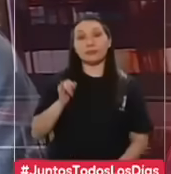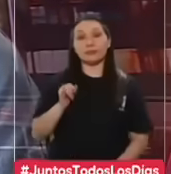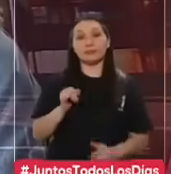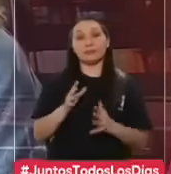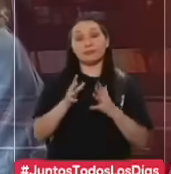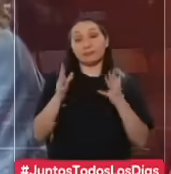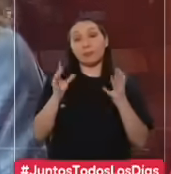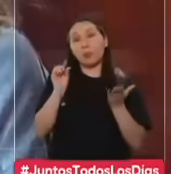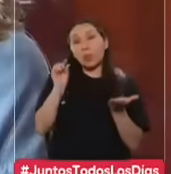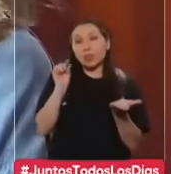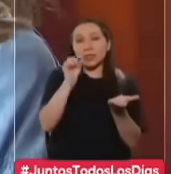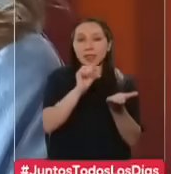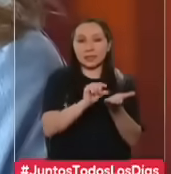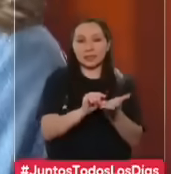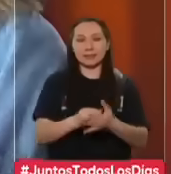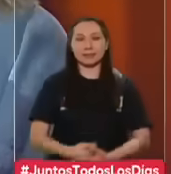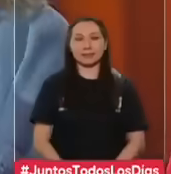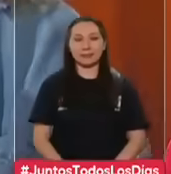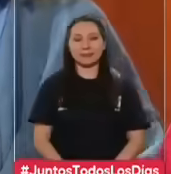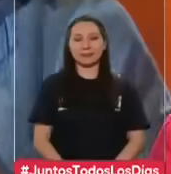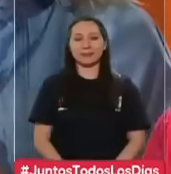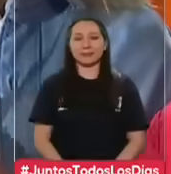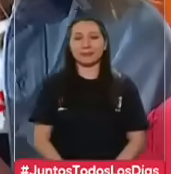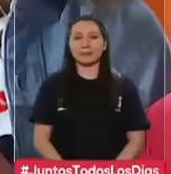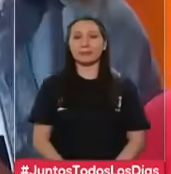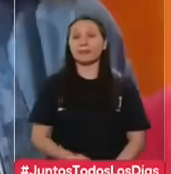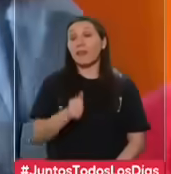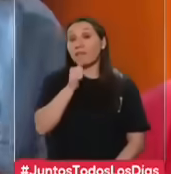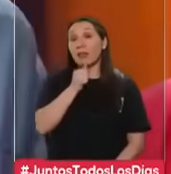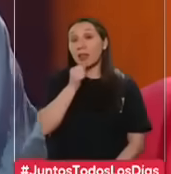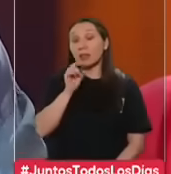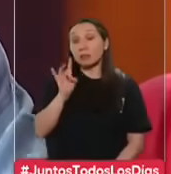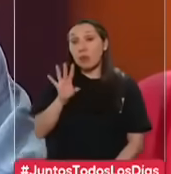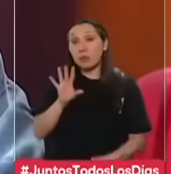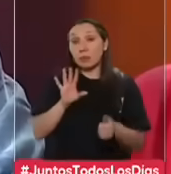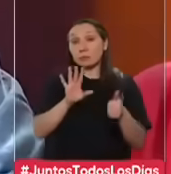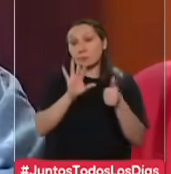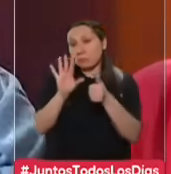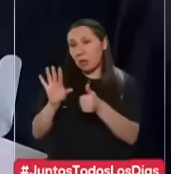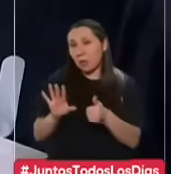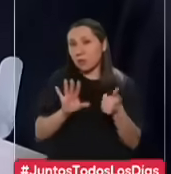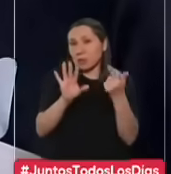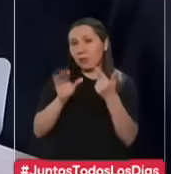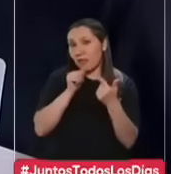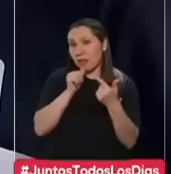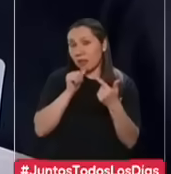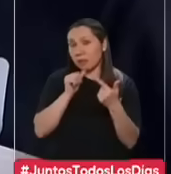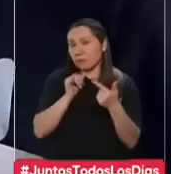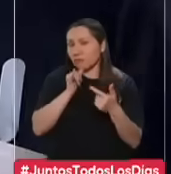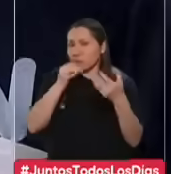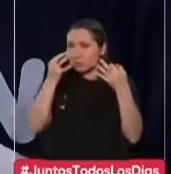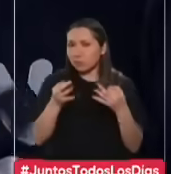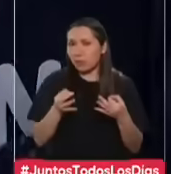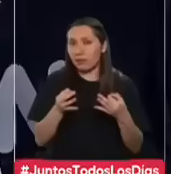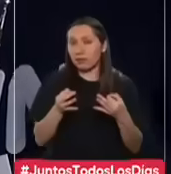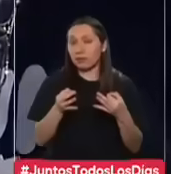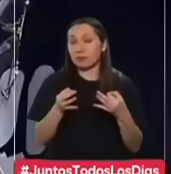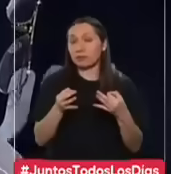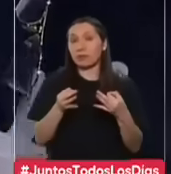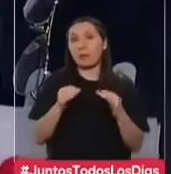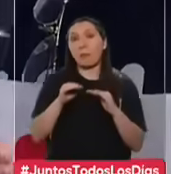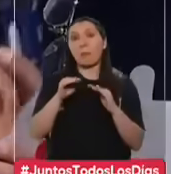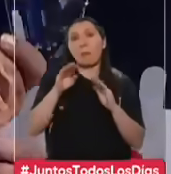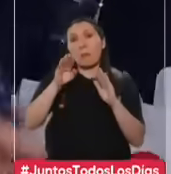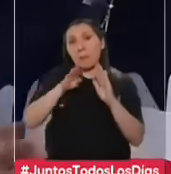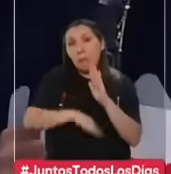aportar un poquito, por lo menos. Bueno, mira, nos quedan solamente 6 o 7 horas, no sé exactamente, llevamos menos